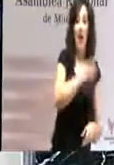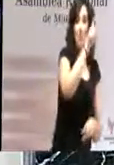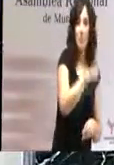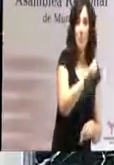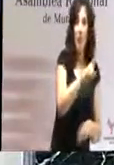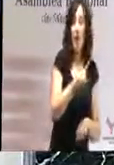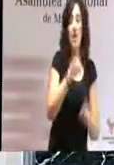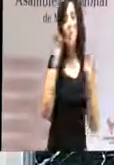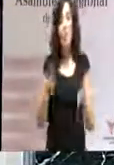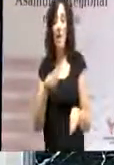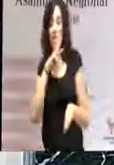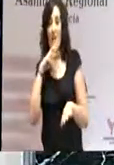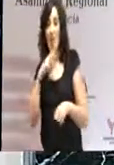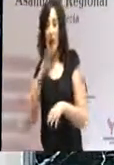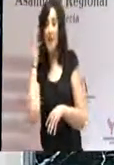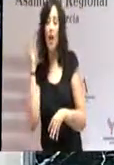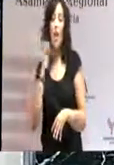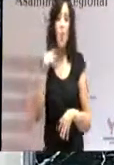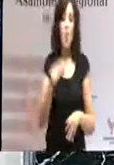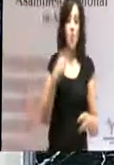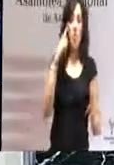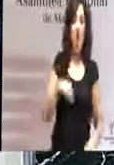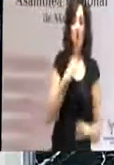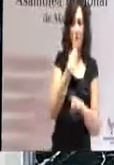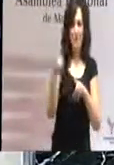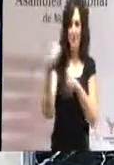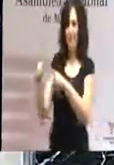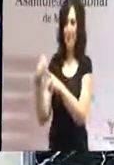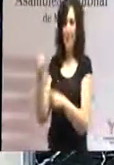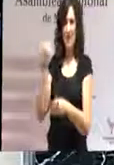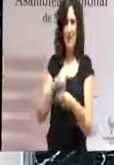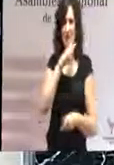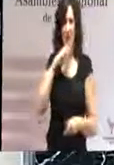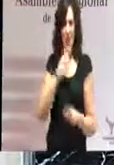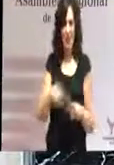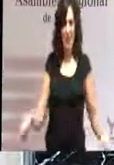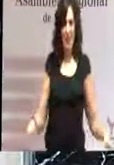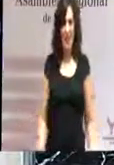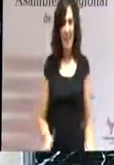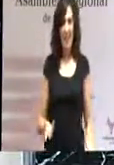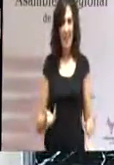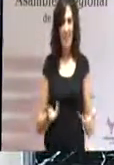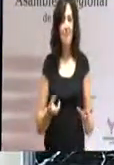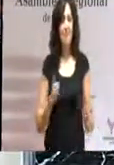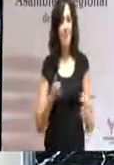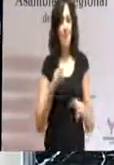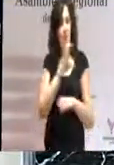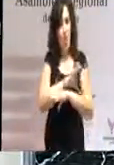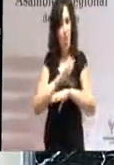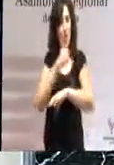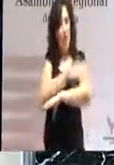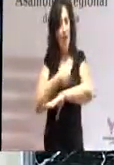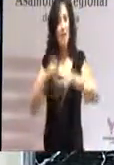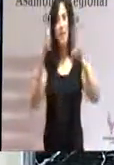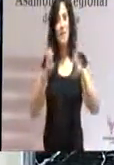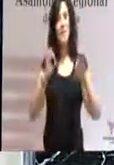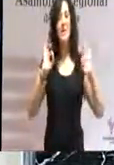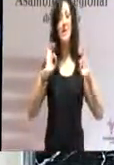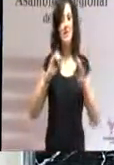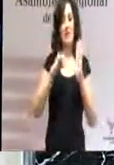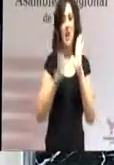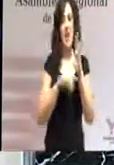voto de un cartagenero o de un murciano. Ciudadanos impulsó la elaboración de una nueva ley electoral con el consenso de todos los